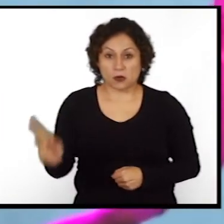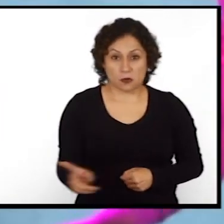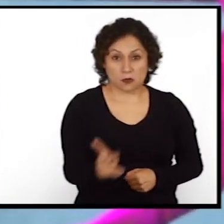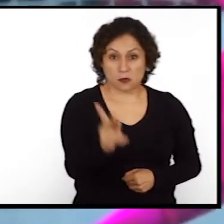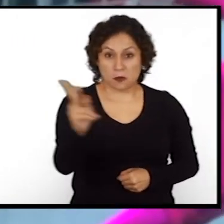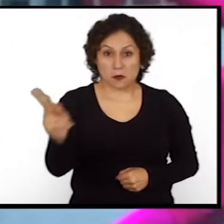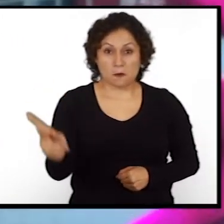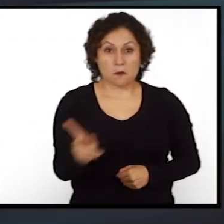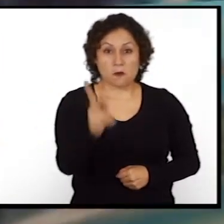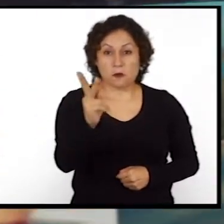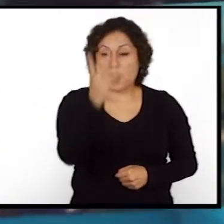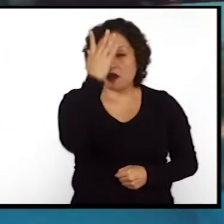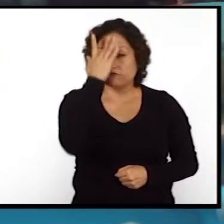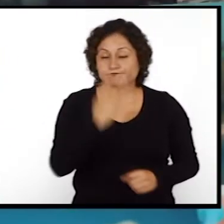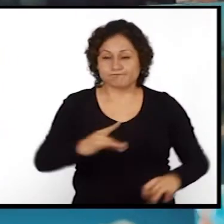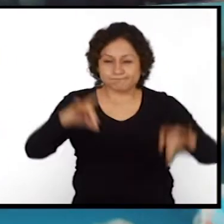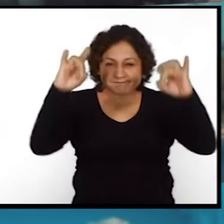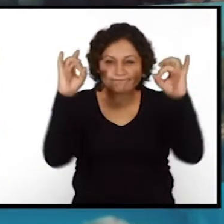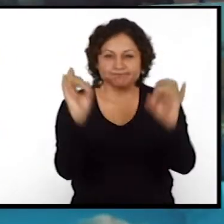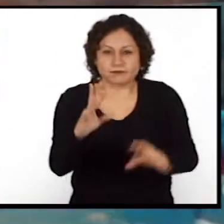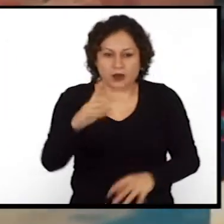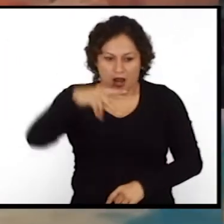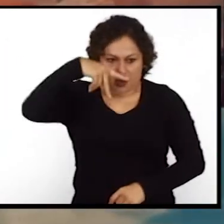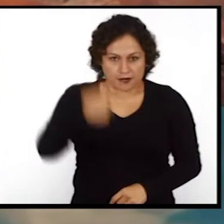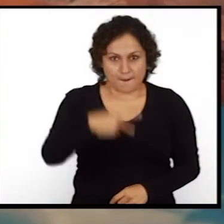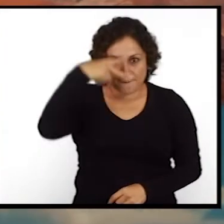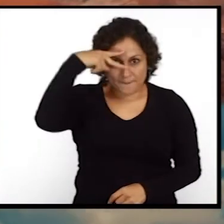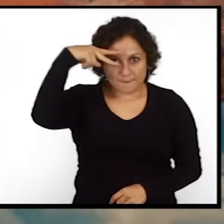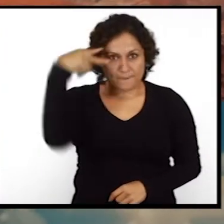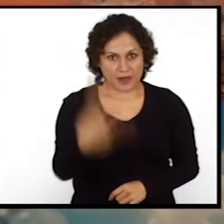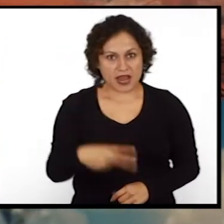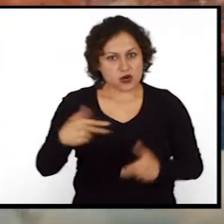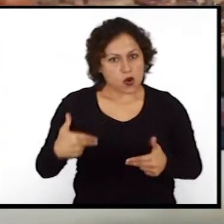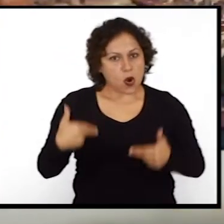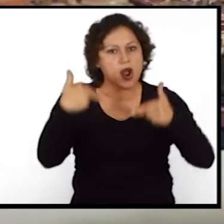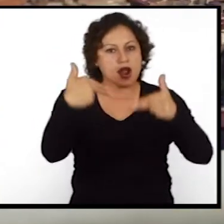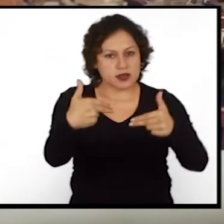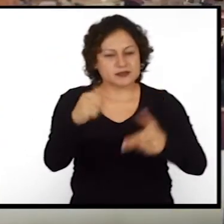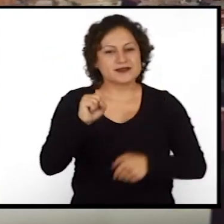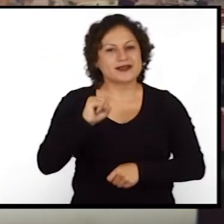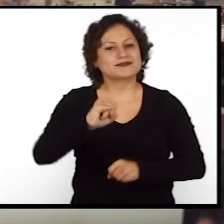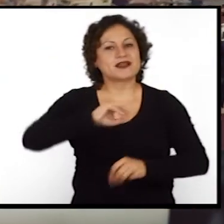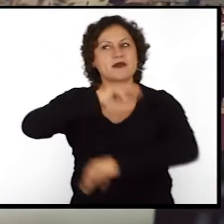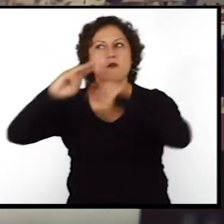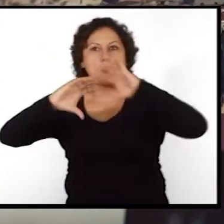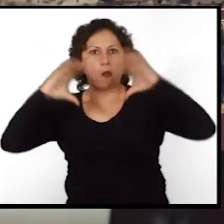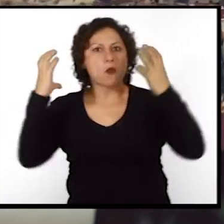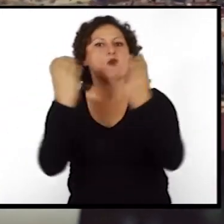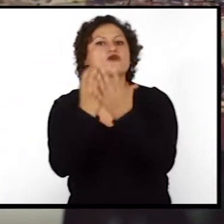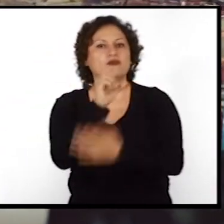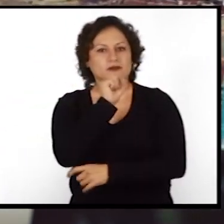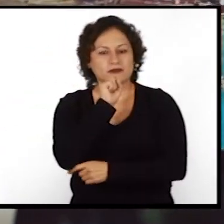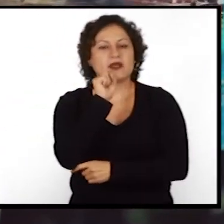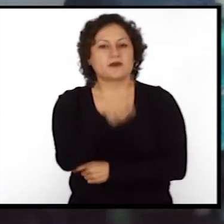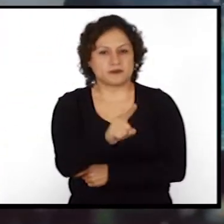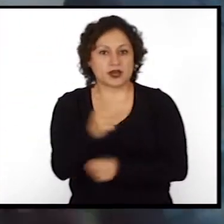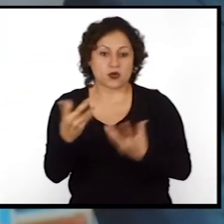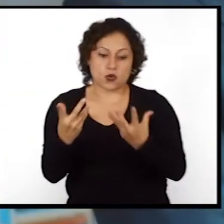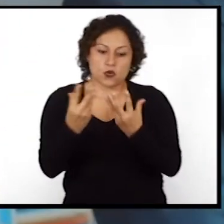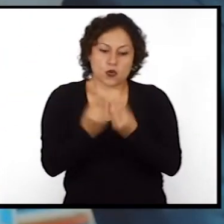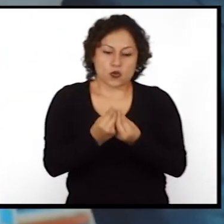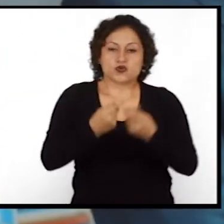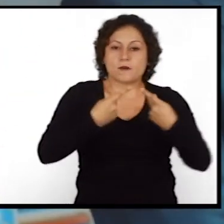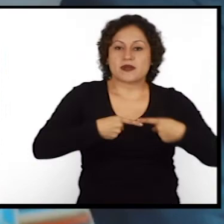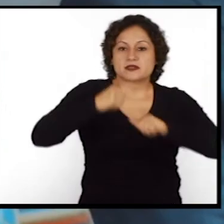Los pueblos mágicos no son solo un legado para el pueblo mexicano, sino para la humanidad. Y este año, junto